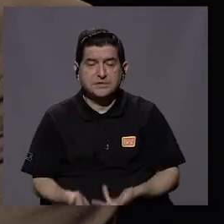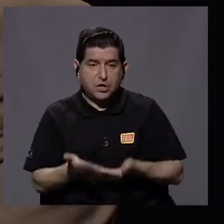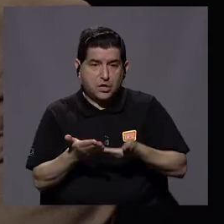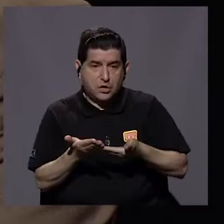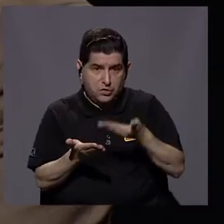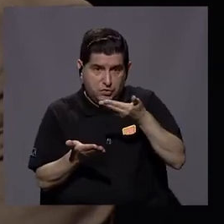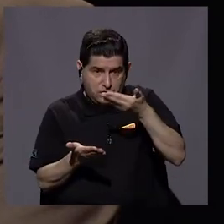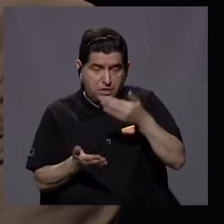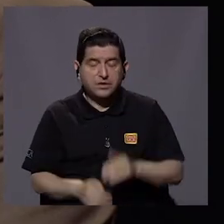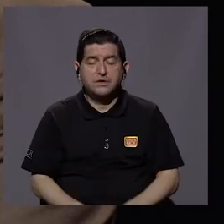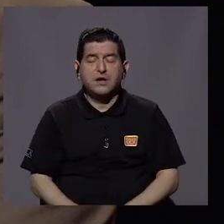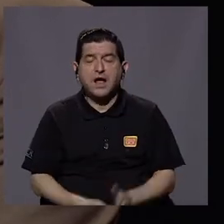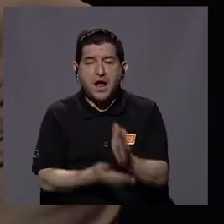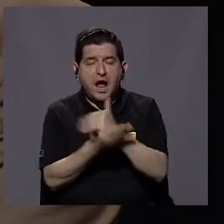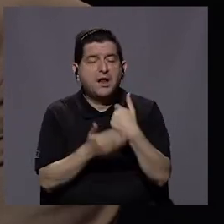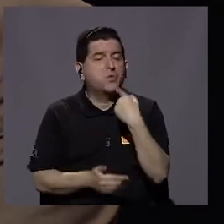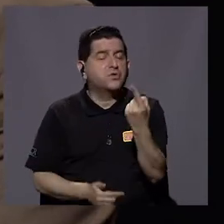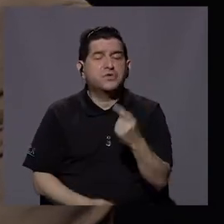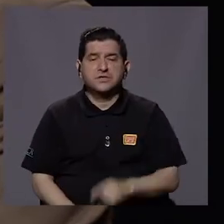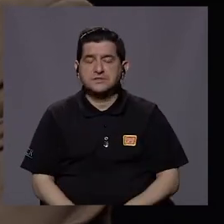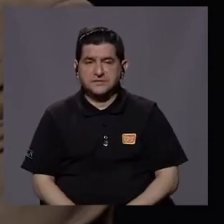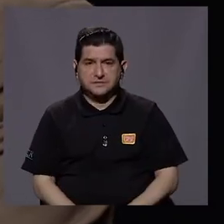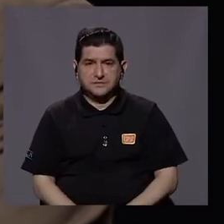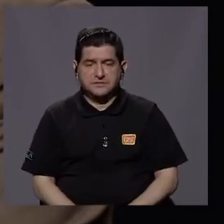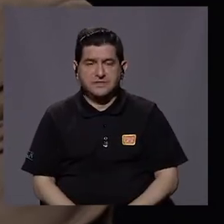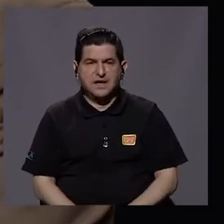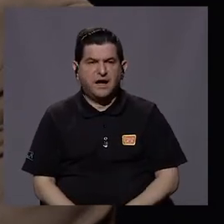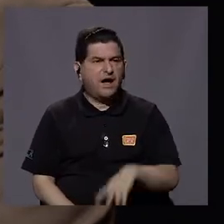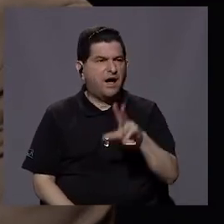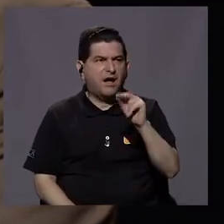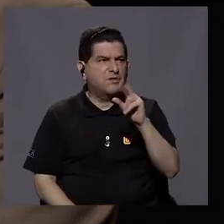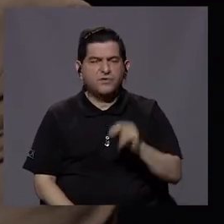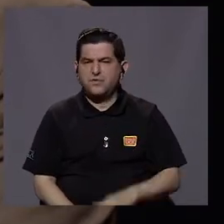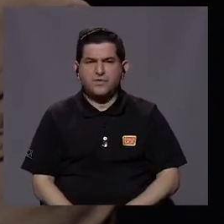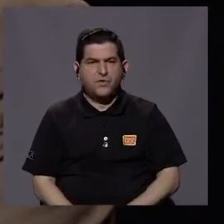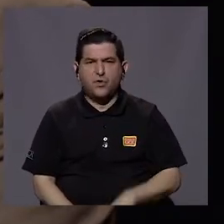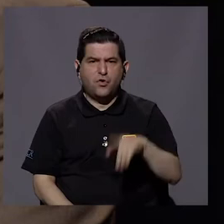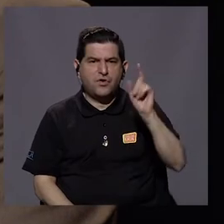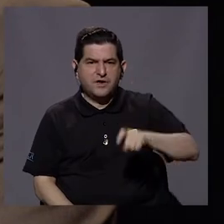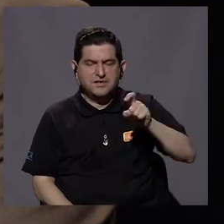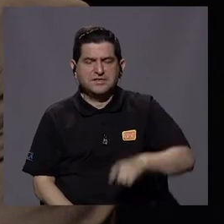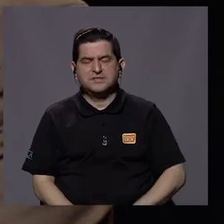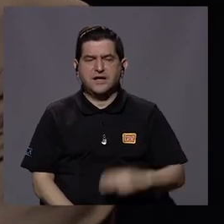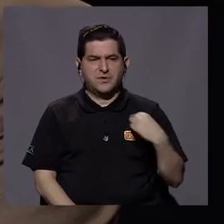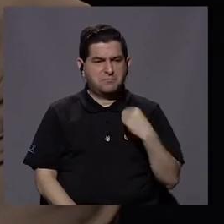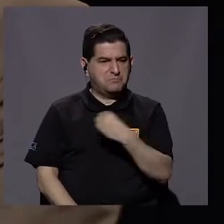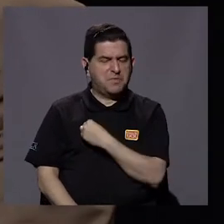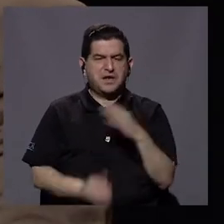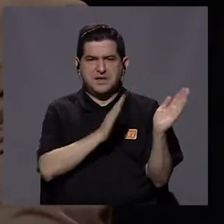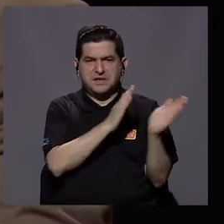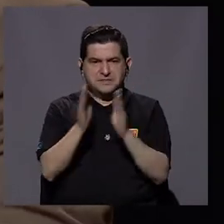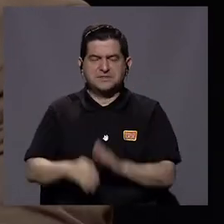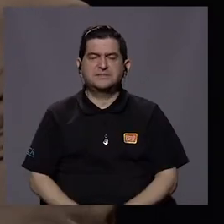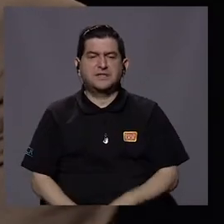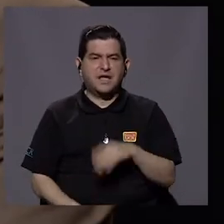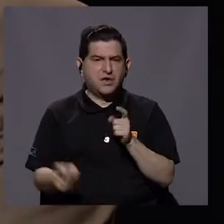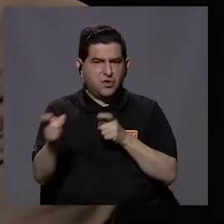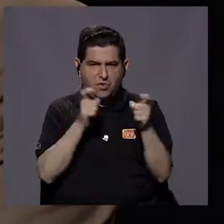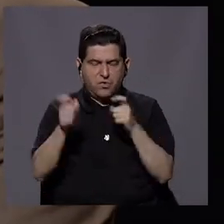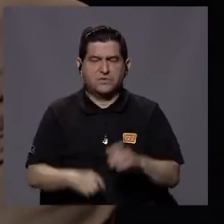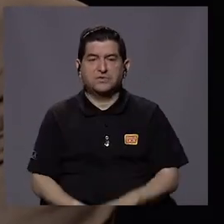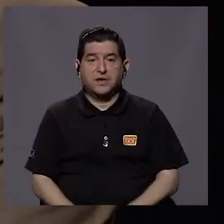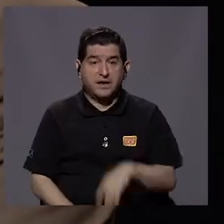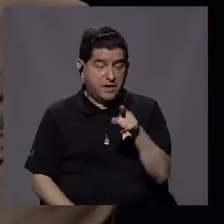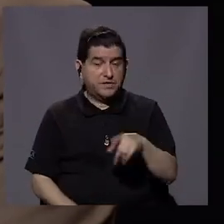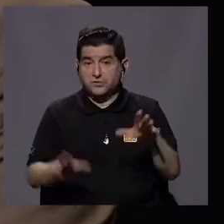válidos toma alguno y dice, no, aún debe ser el Mideplan rector del empleo público, lo cual es absolutamente inadmisible desde